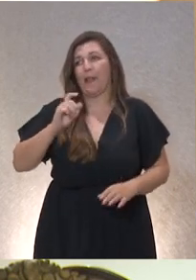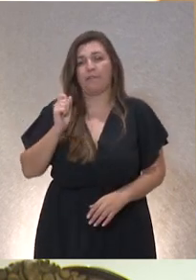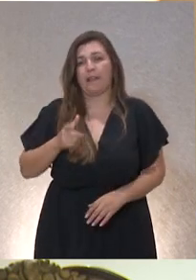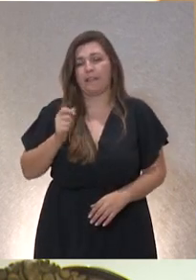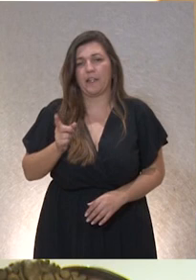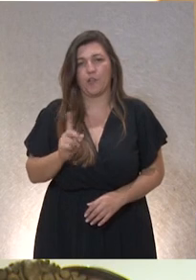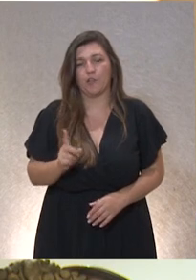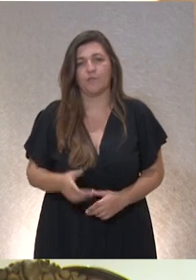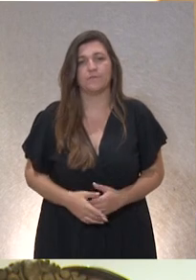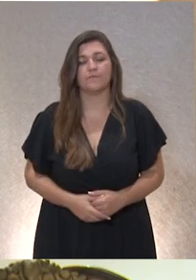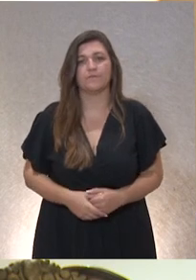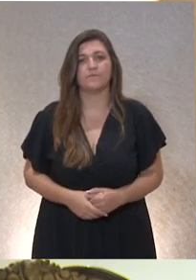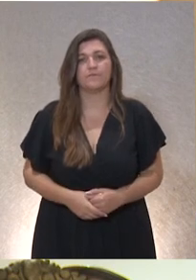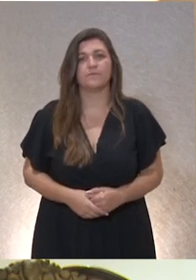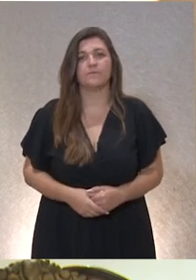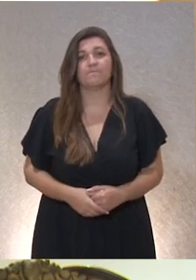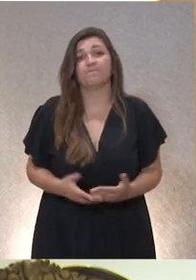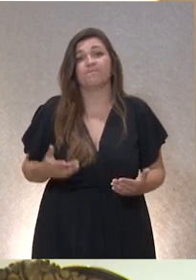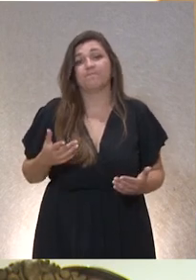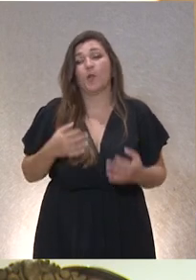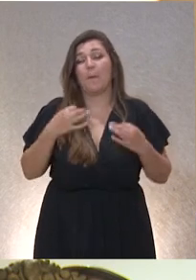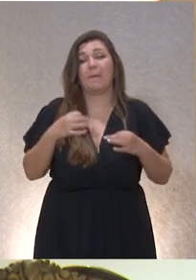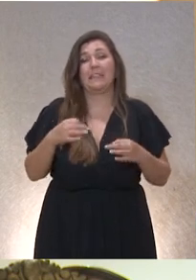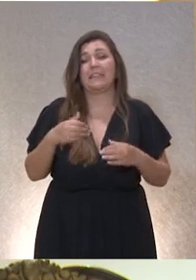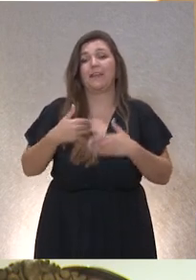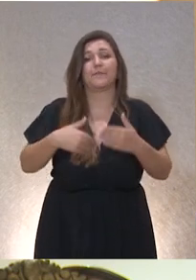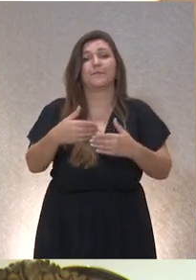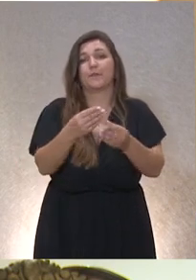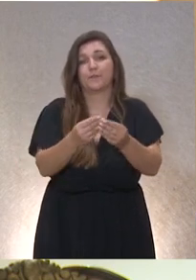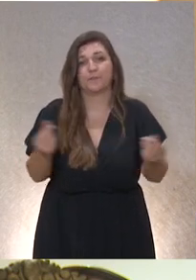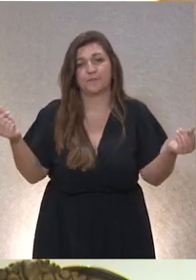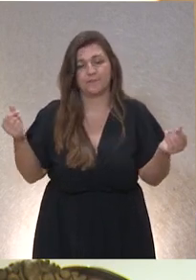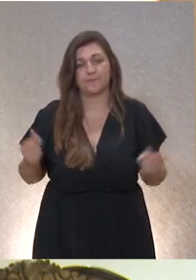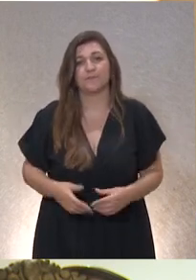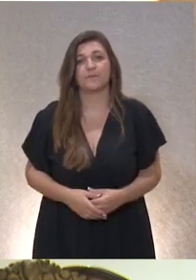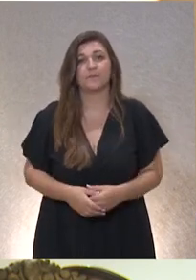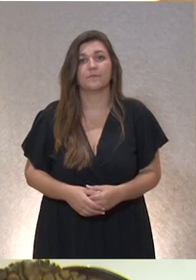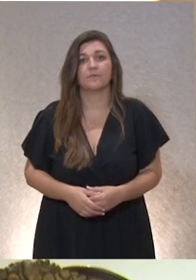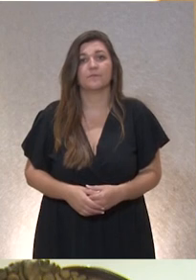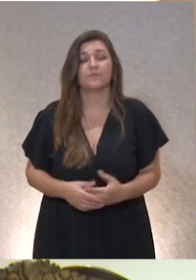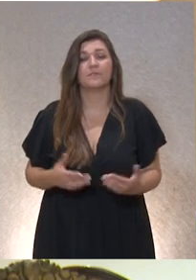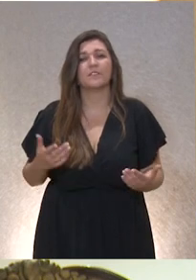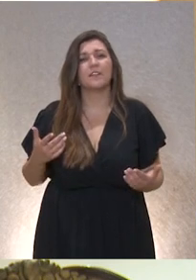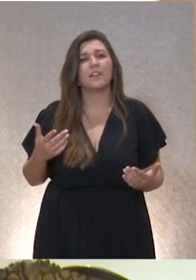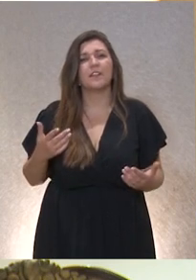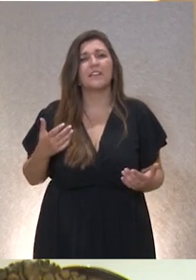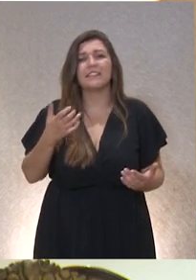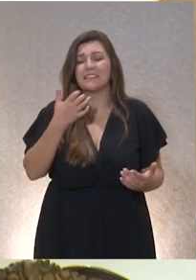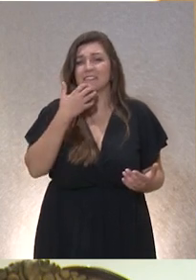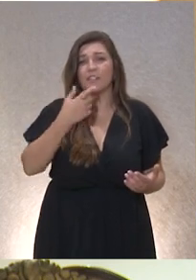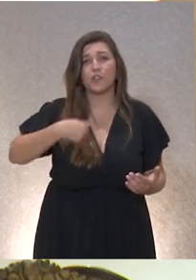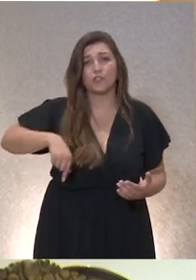pero más vale que existan a que desaparezcan ganaríamos credibilidad si nos esperáramos mucho